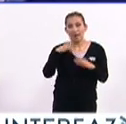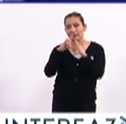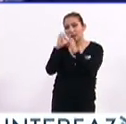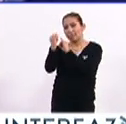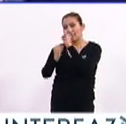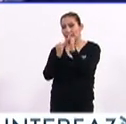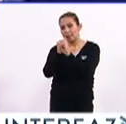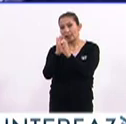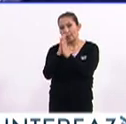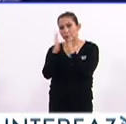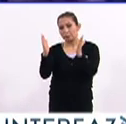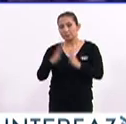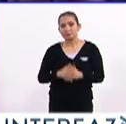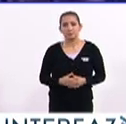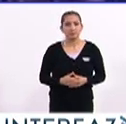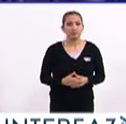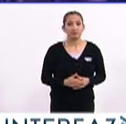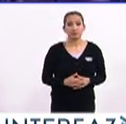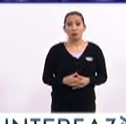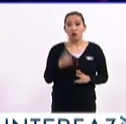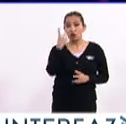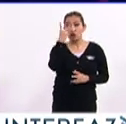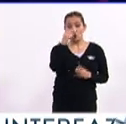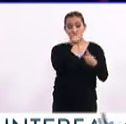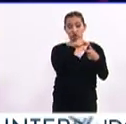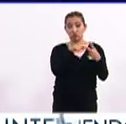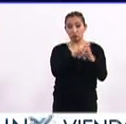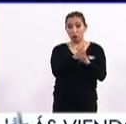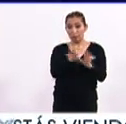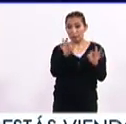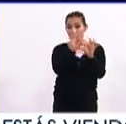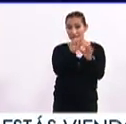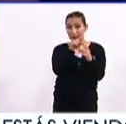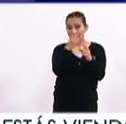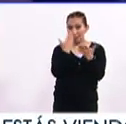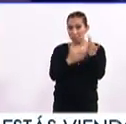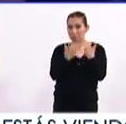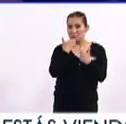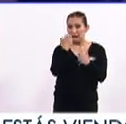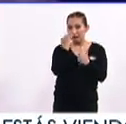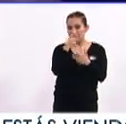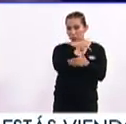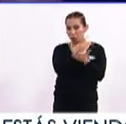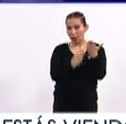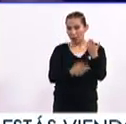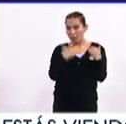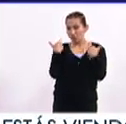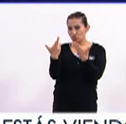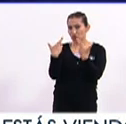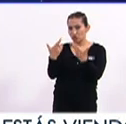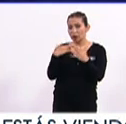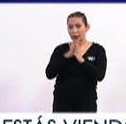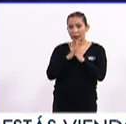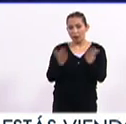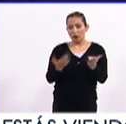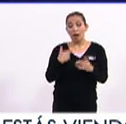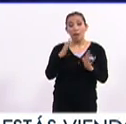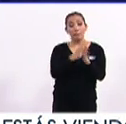Feria Internacional del Libro. Dos son los aspectos más relevantes para el éxito de este programa de donación.